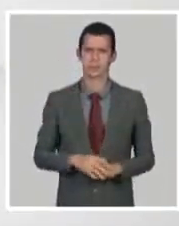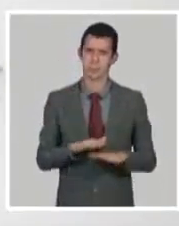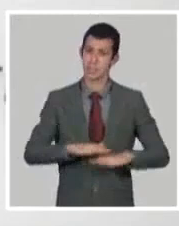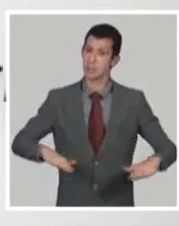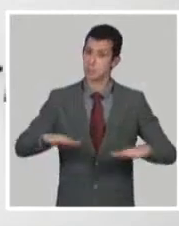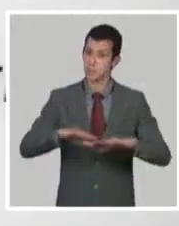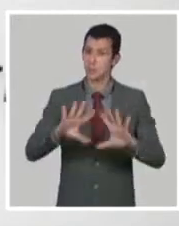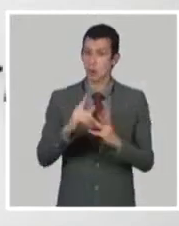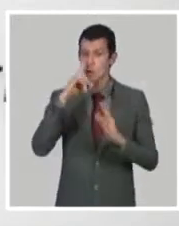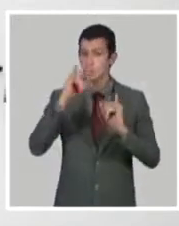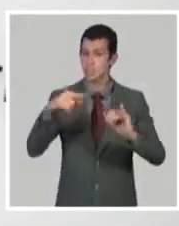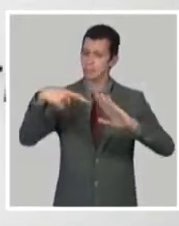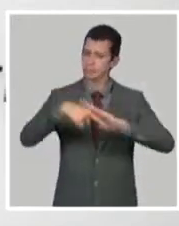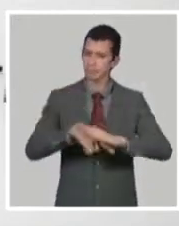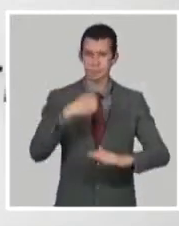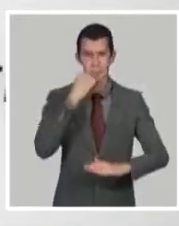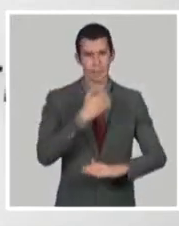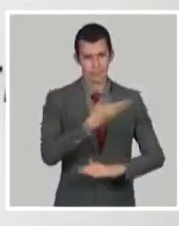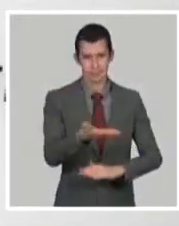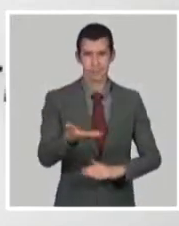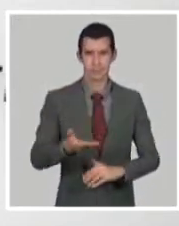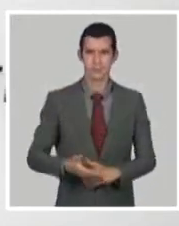más allá de la noticia.